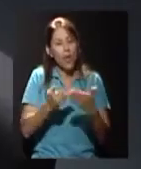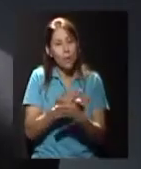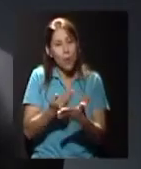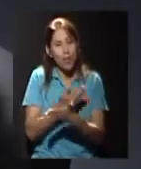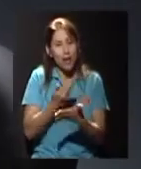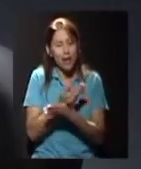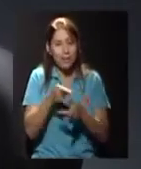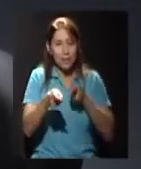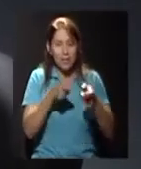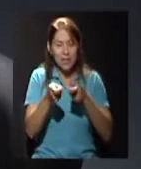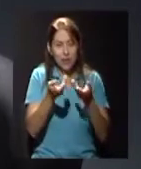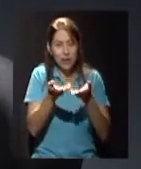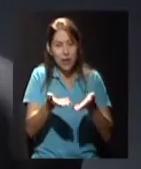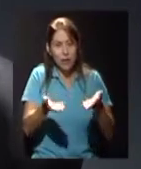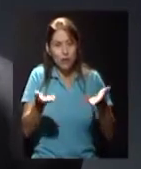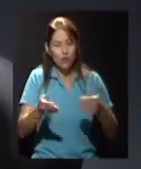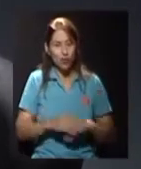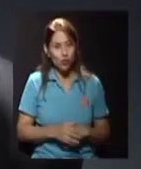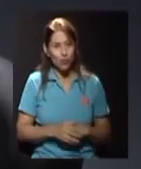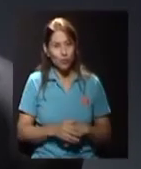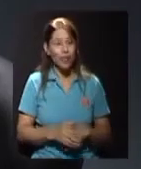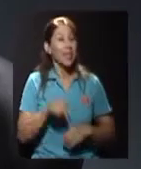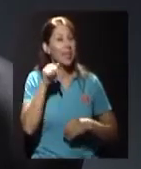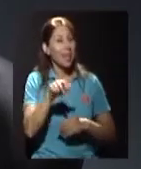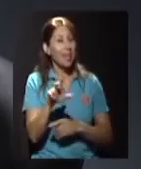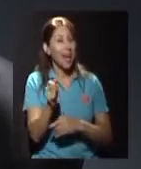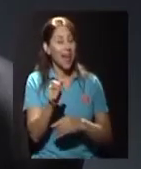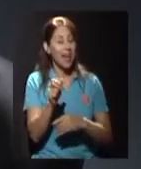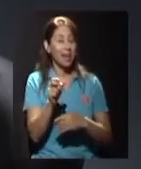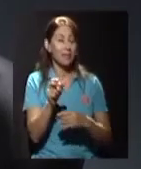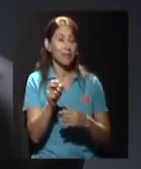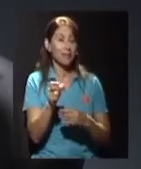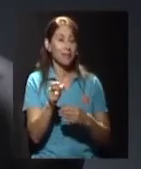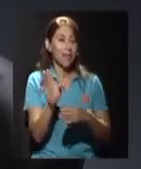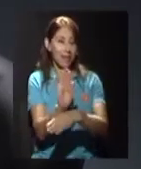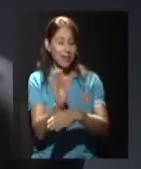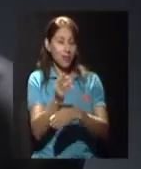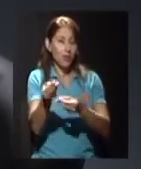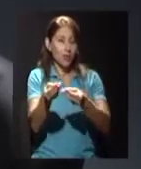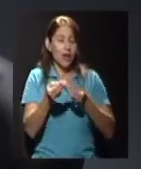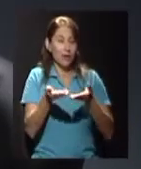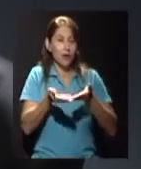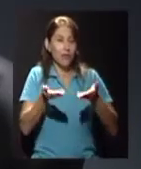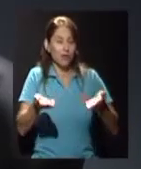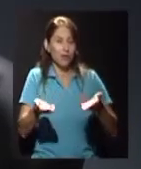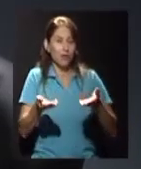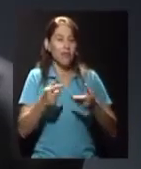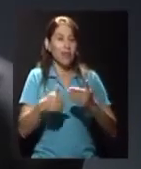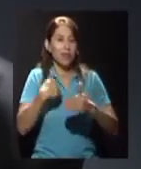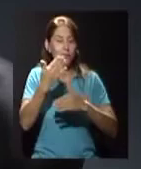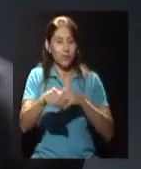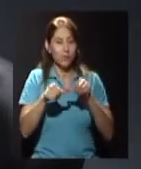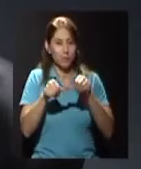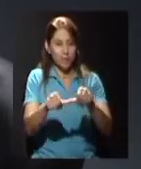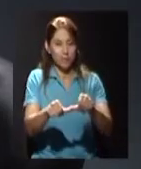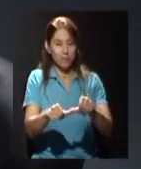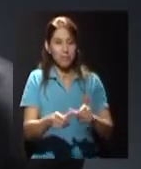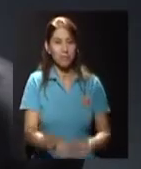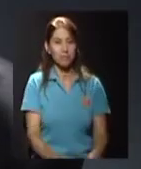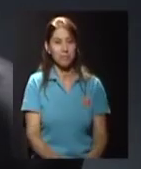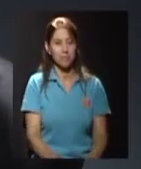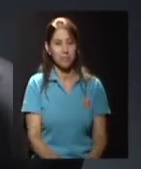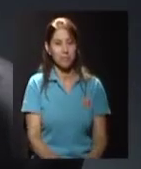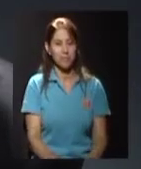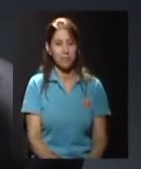se asignan por el canal que nos asignará un tiempo una vez que lo tenga al regreso